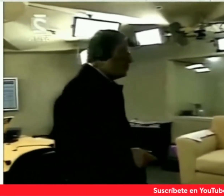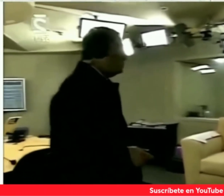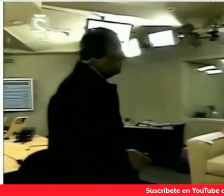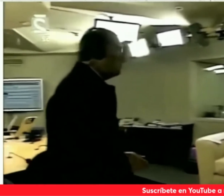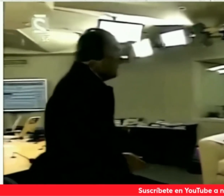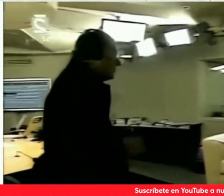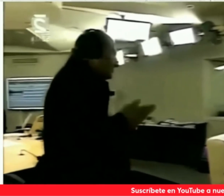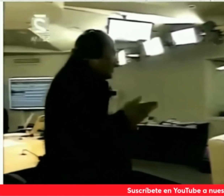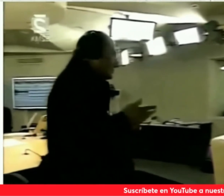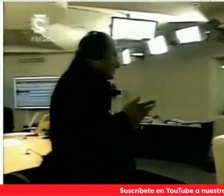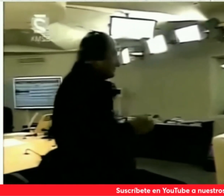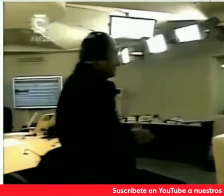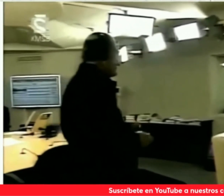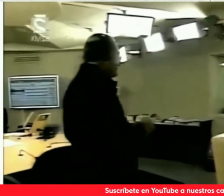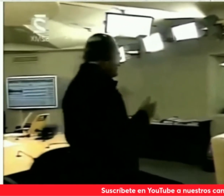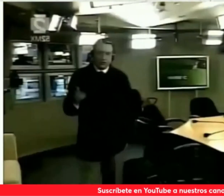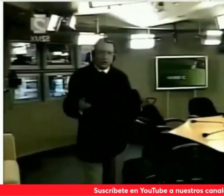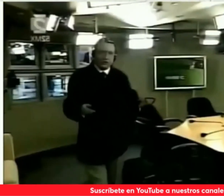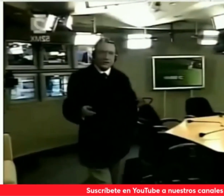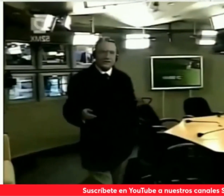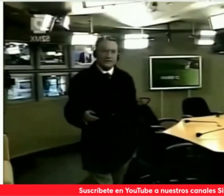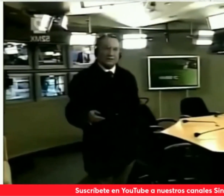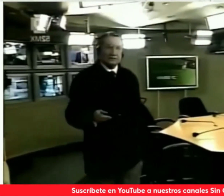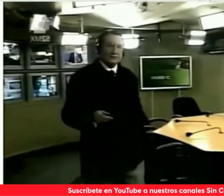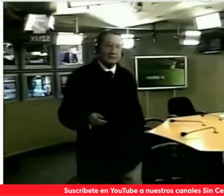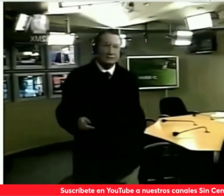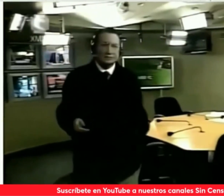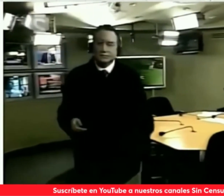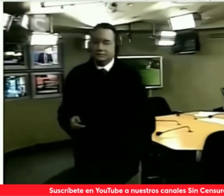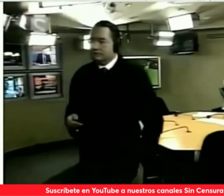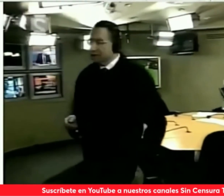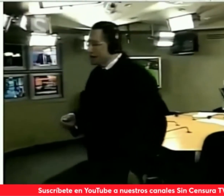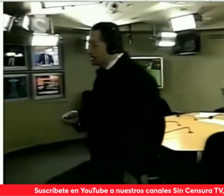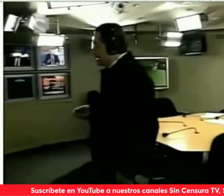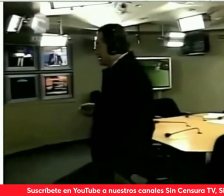no, pero pues no lo iba a hacer.